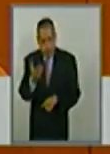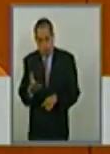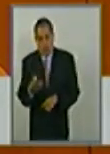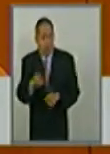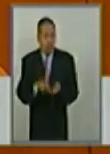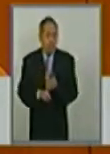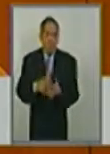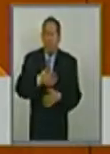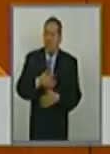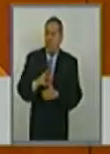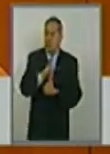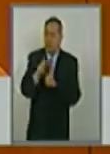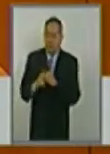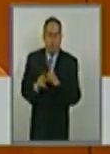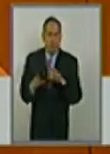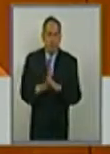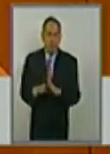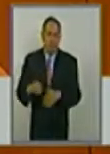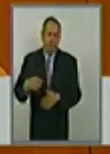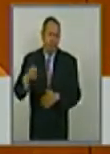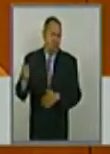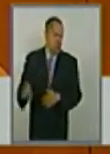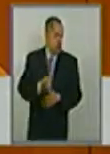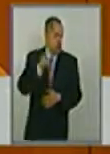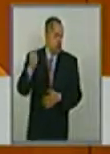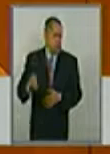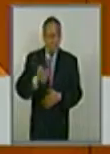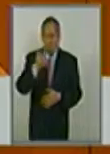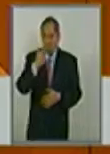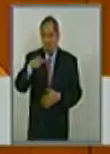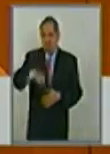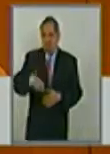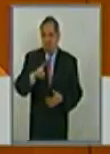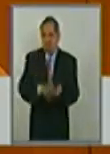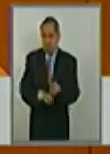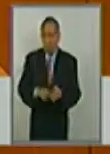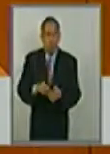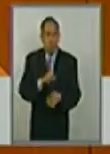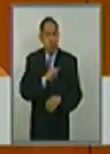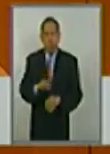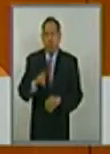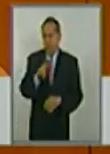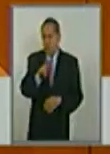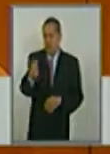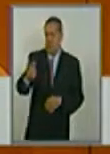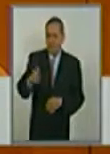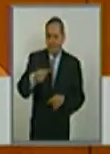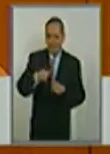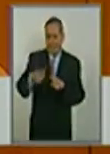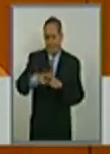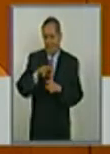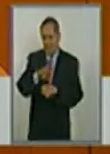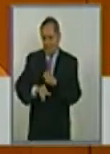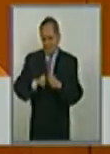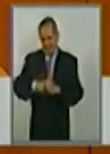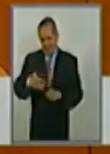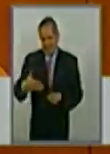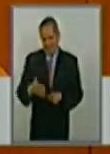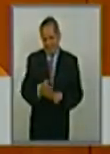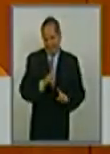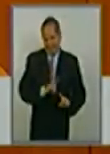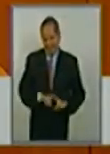que nuestro país es privilegiado, ya que cuenta con más de 200 especies marinas con